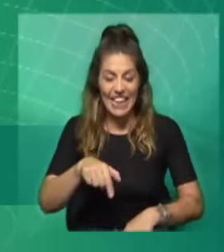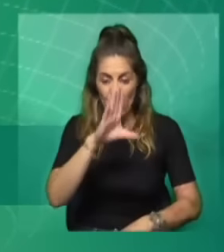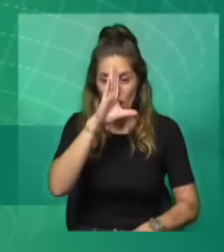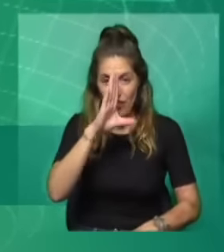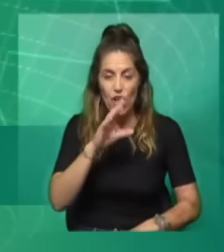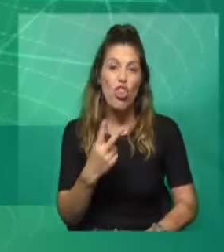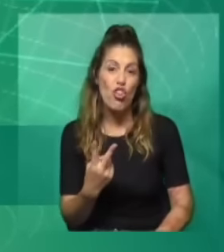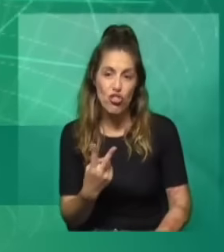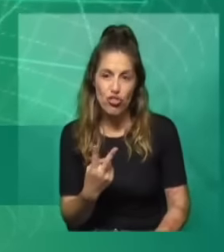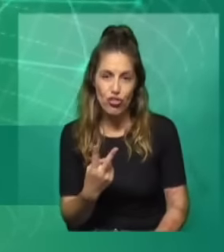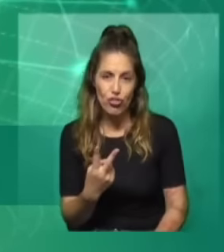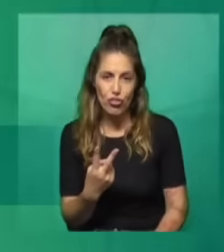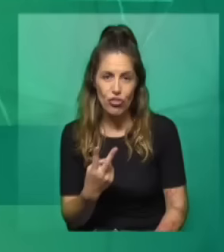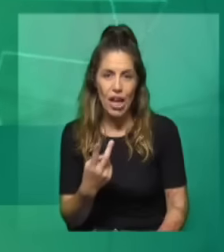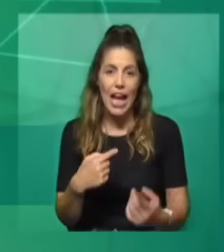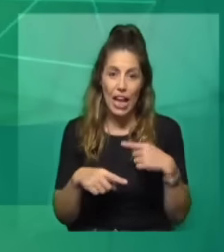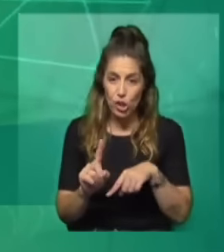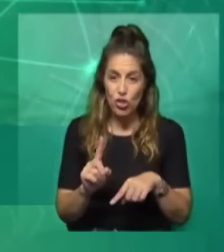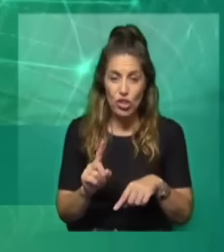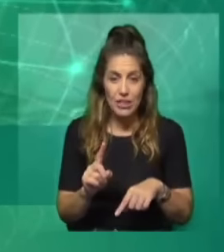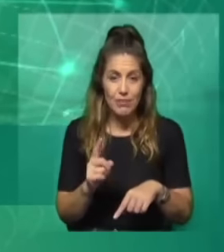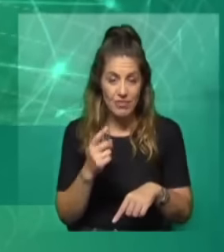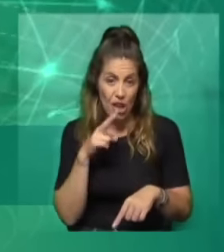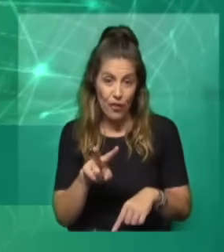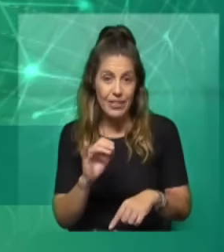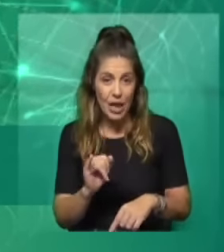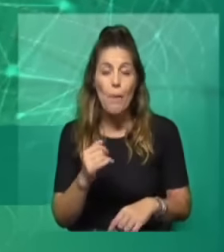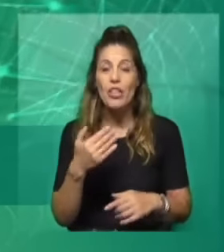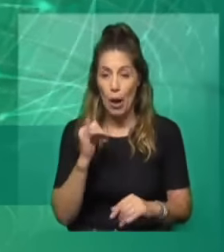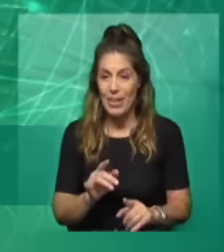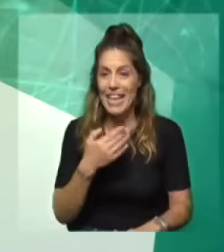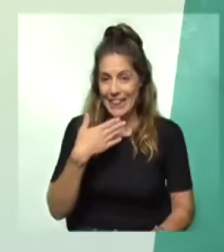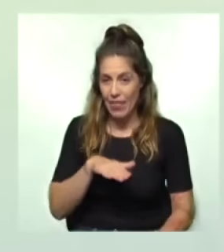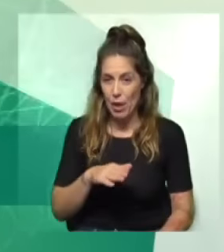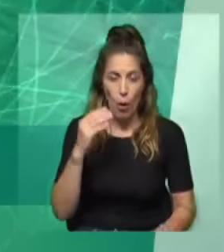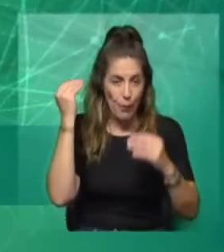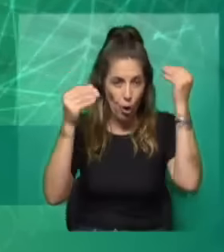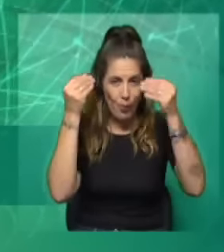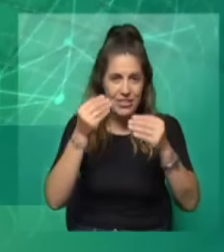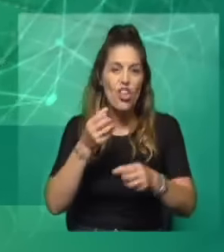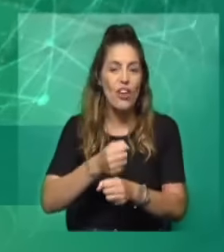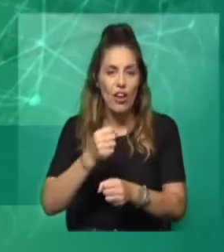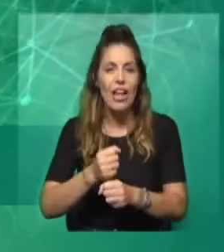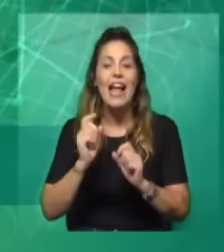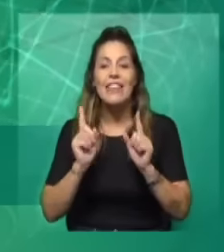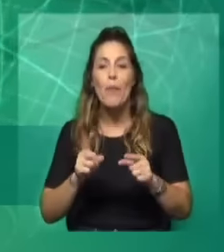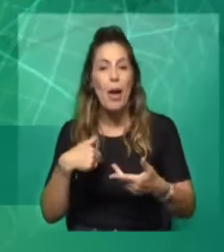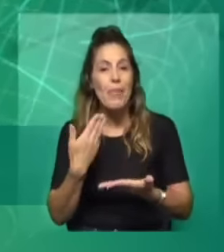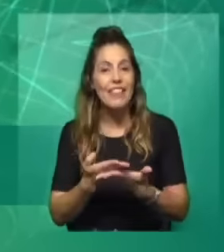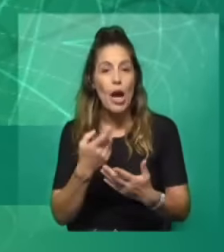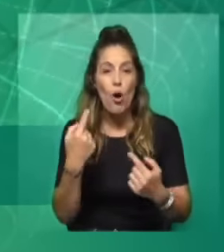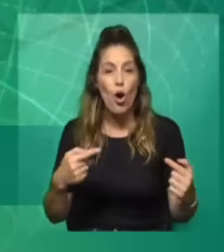cerró dos Entonces es bastante contundente pero entendemos la preocupación de los trabajadores pero también le planteamos otras cosas